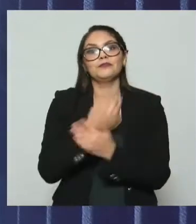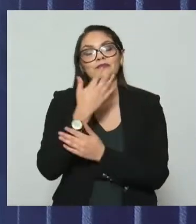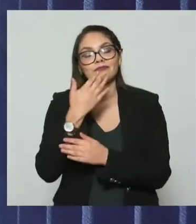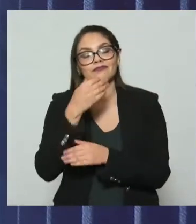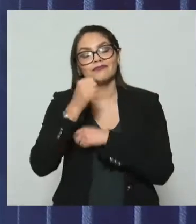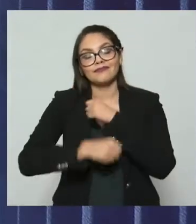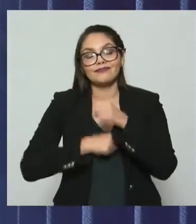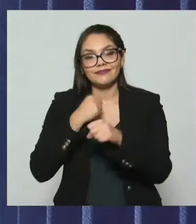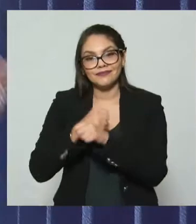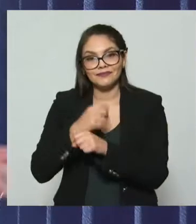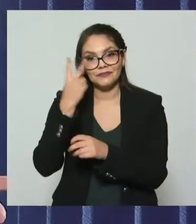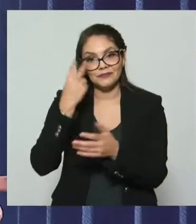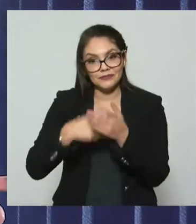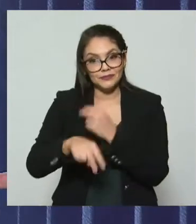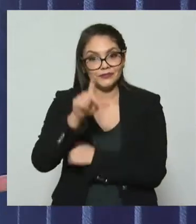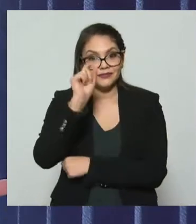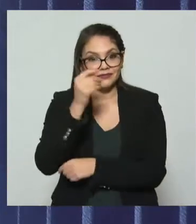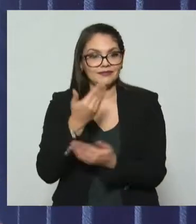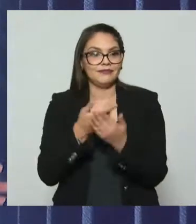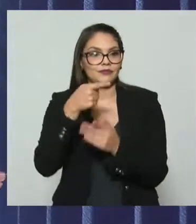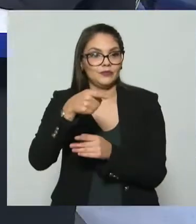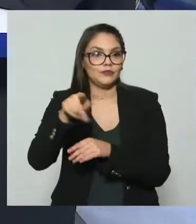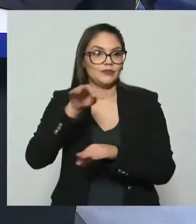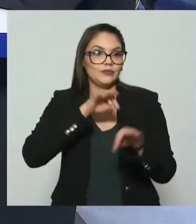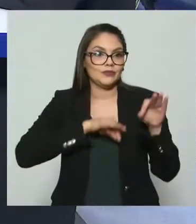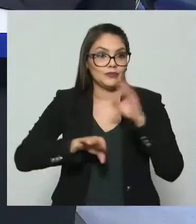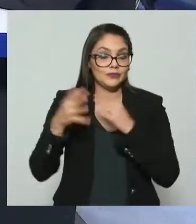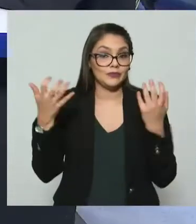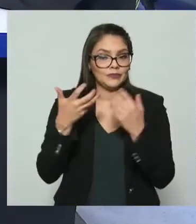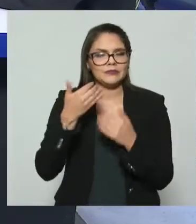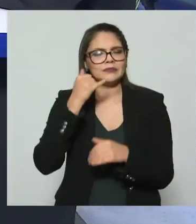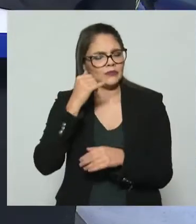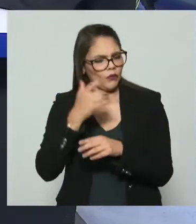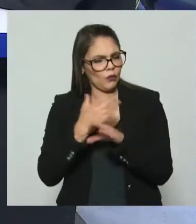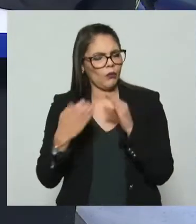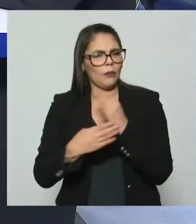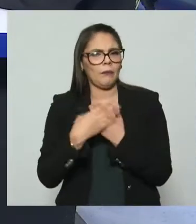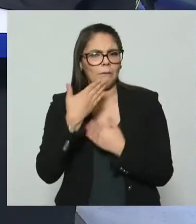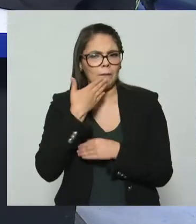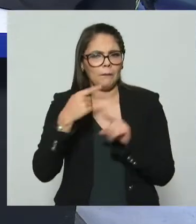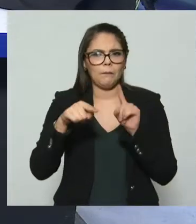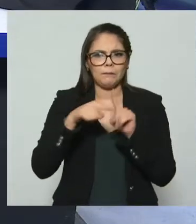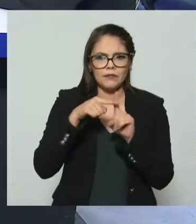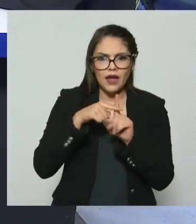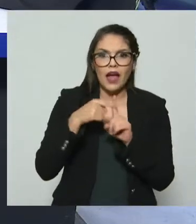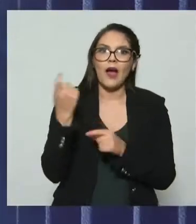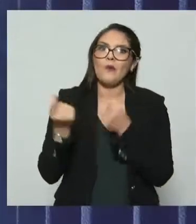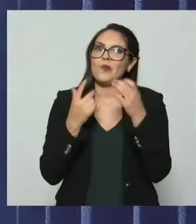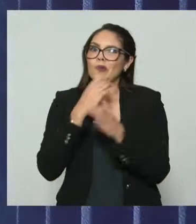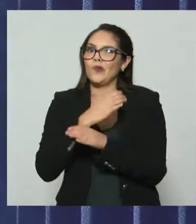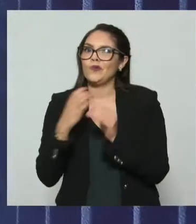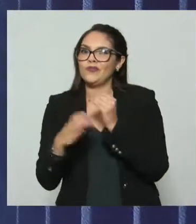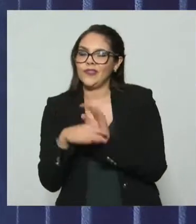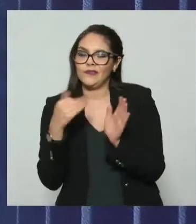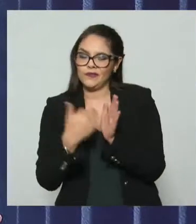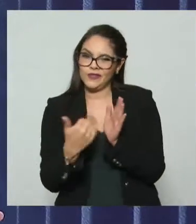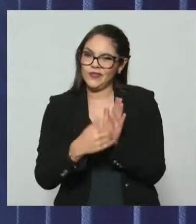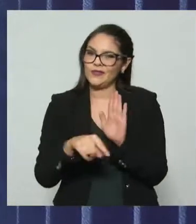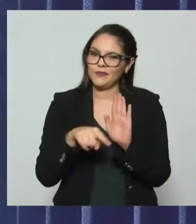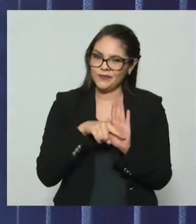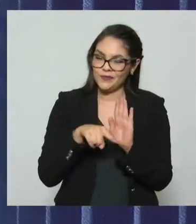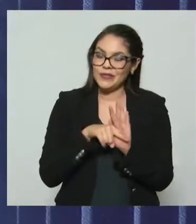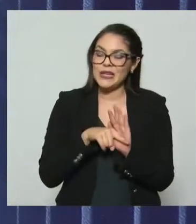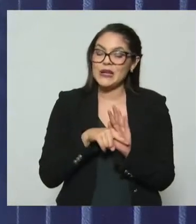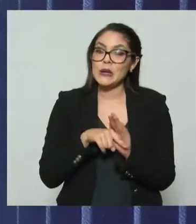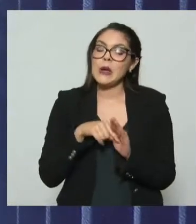pues para hablar del trabajo que están haciendo, de lo que sí es positivo, hay que destacarlo, de lo negativo, de los que falta, de algunos avances,